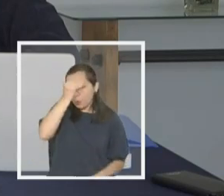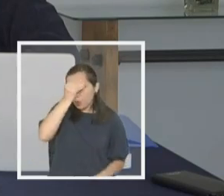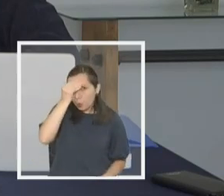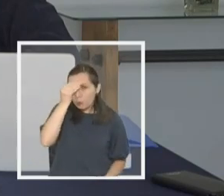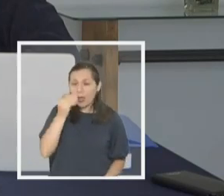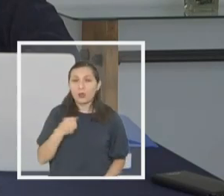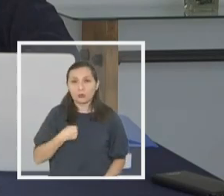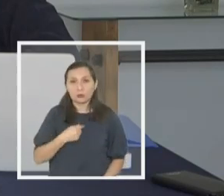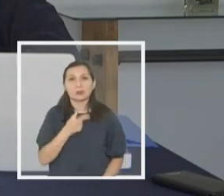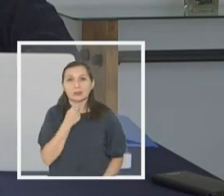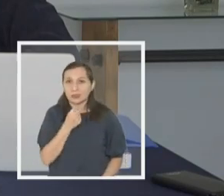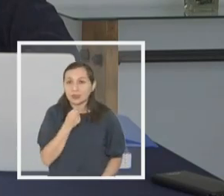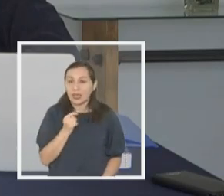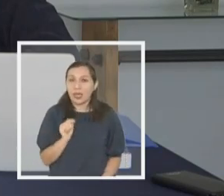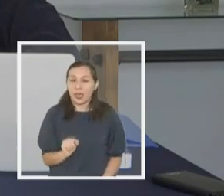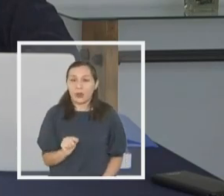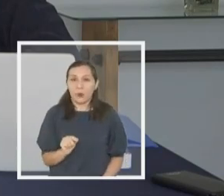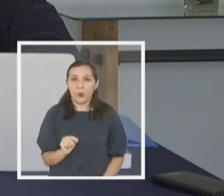preocupados porque quiero